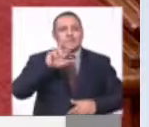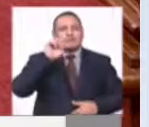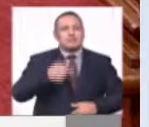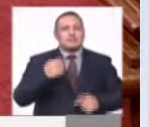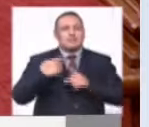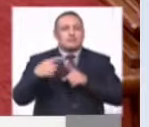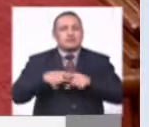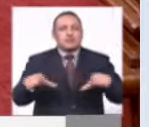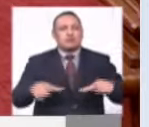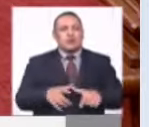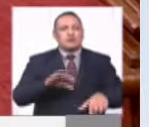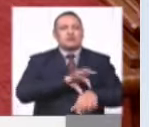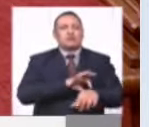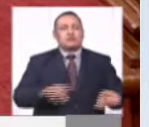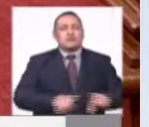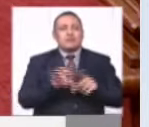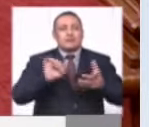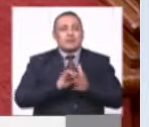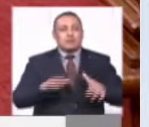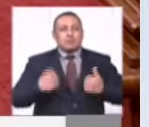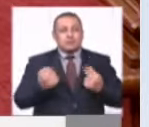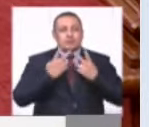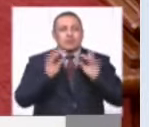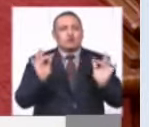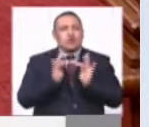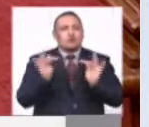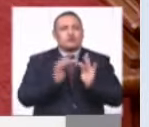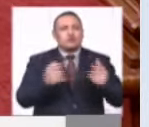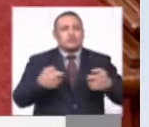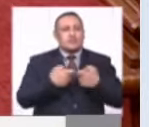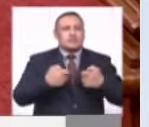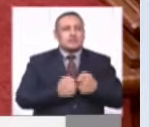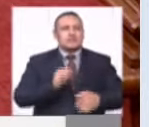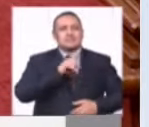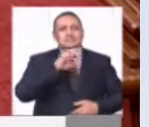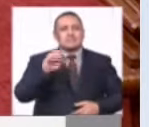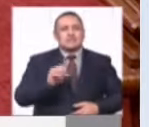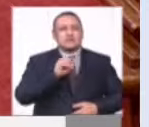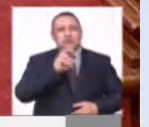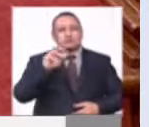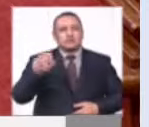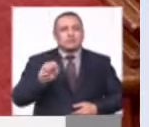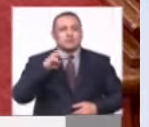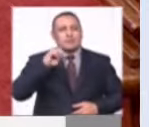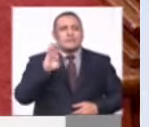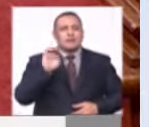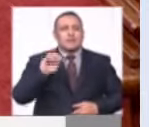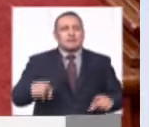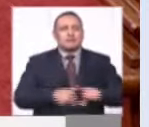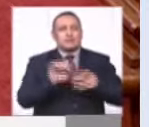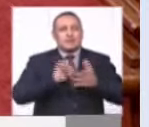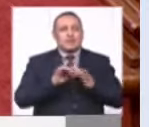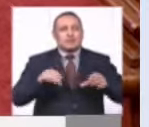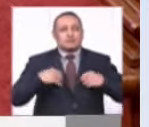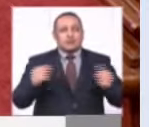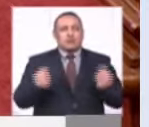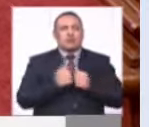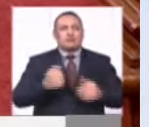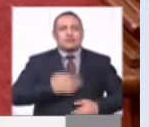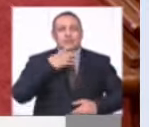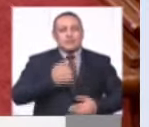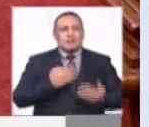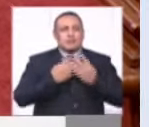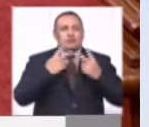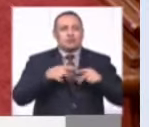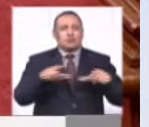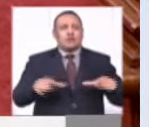centros de salud. Es decir, vamos a poder llevar conexiones de Internet de 100, 200 megabits por segundo que van a permitir una verdadera banda